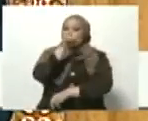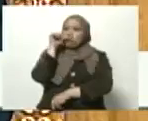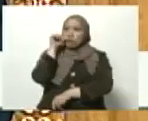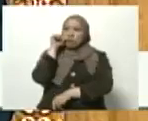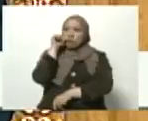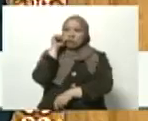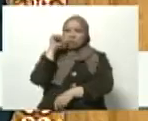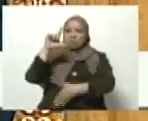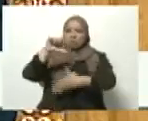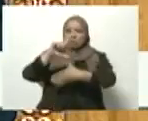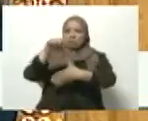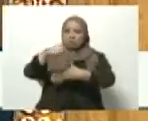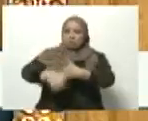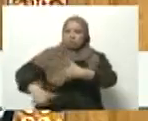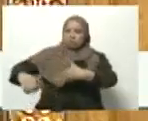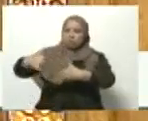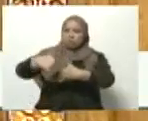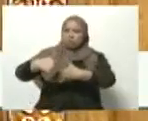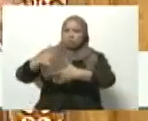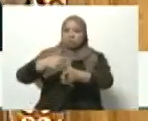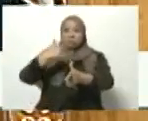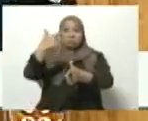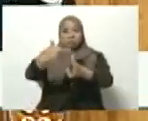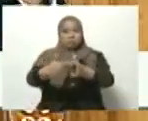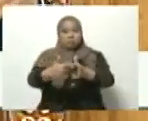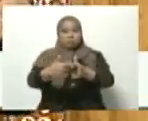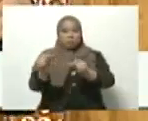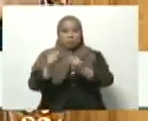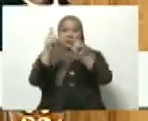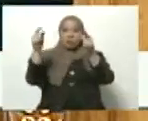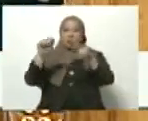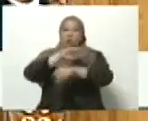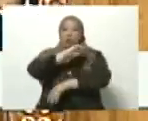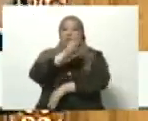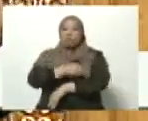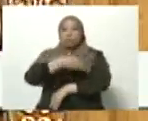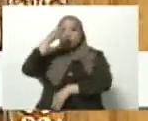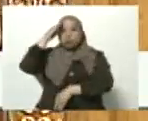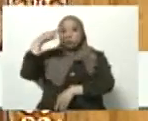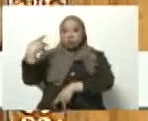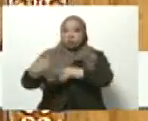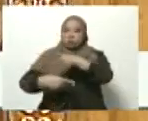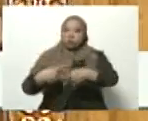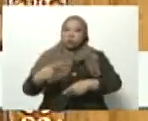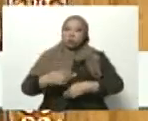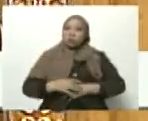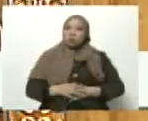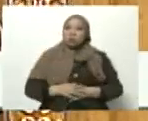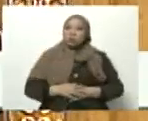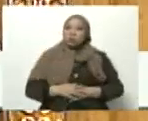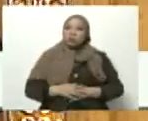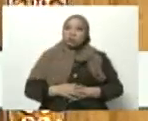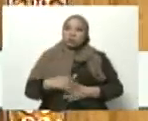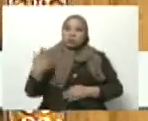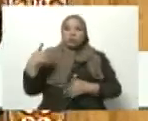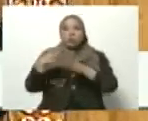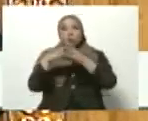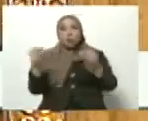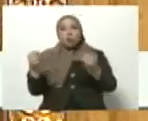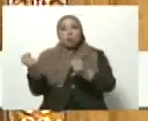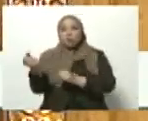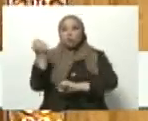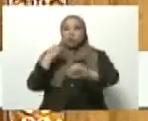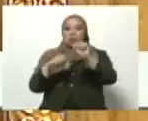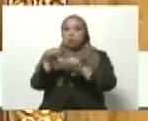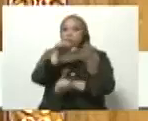de la región. Entonces, nosotros vamos a usar las fuerzas para, si le cortamos al gobierno de Venezuela, toda la droga va